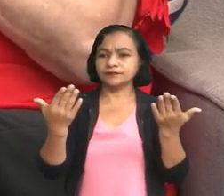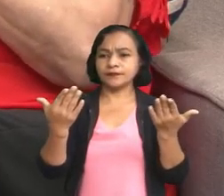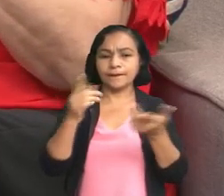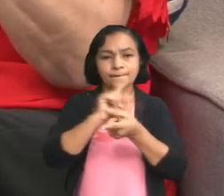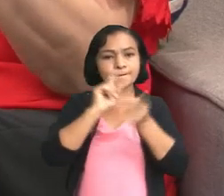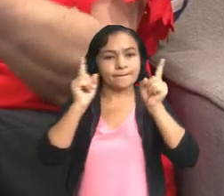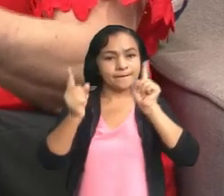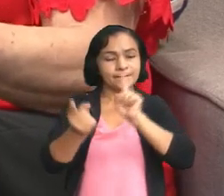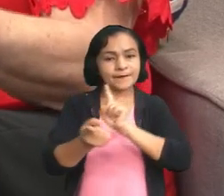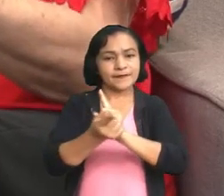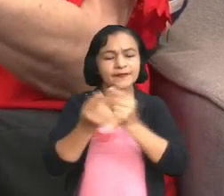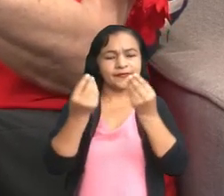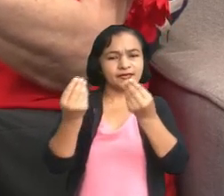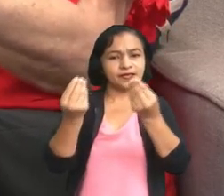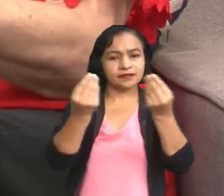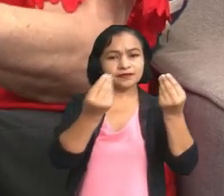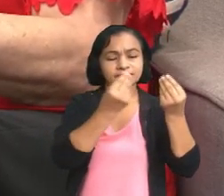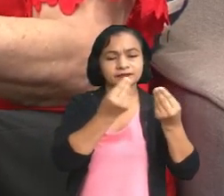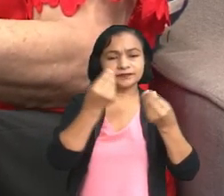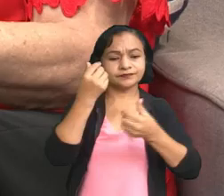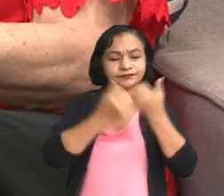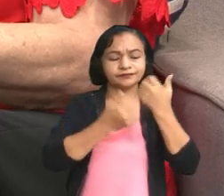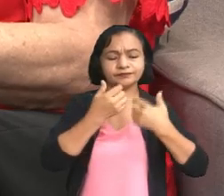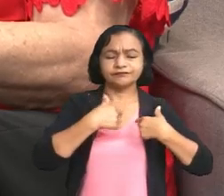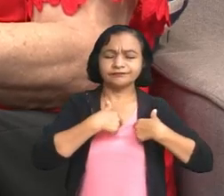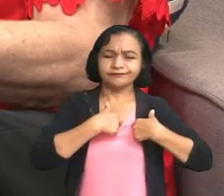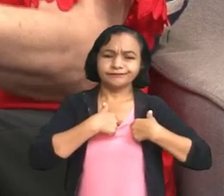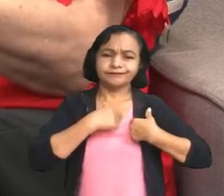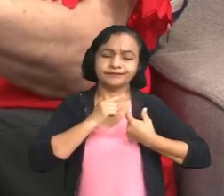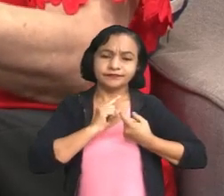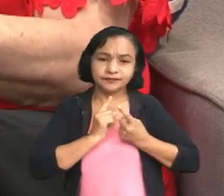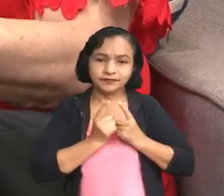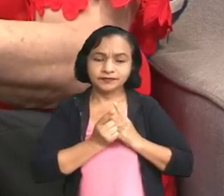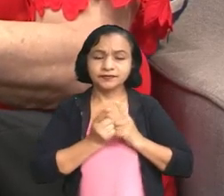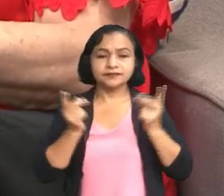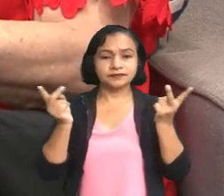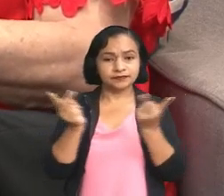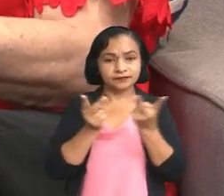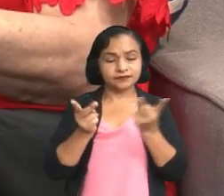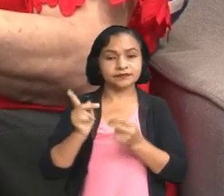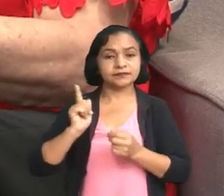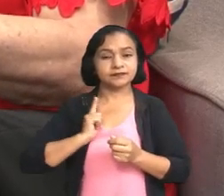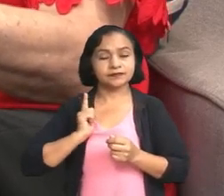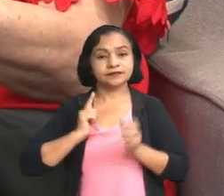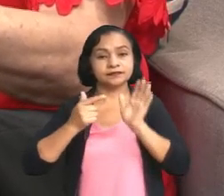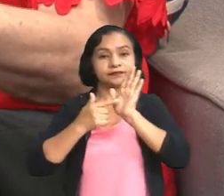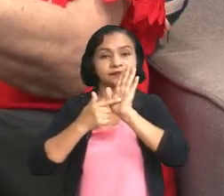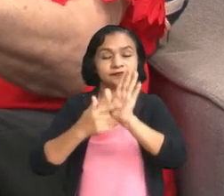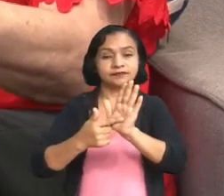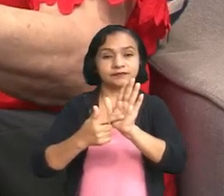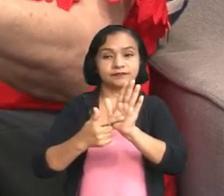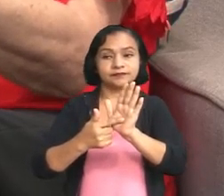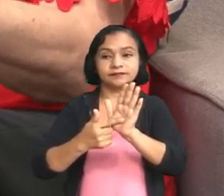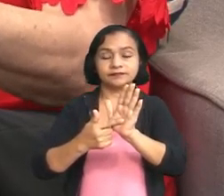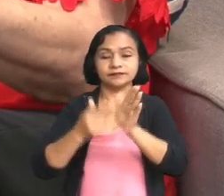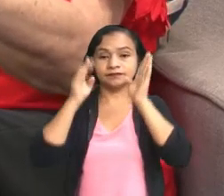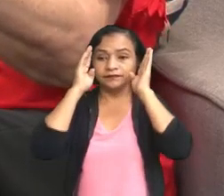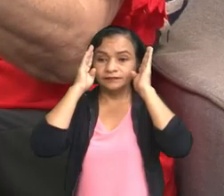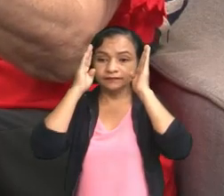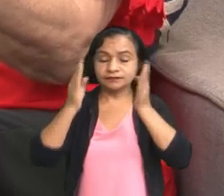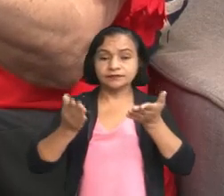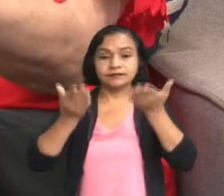superar una cantidad de daños emocionales que estamos viviendo, por ejemplo, dar y brindar la